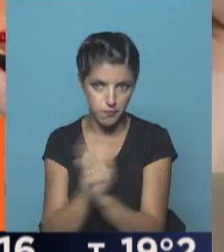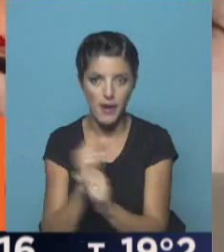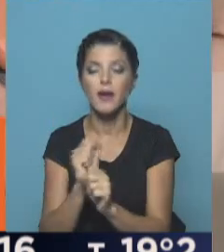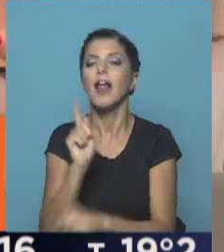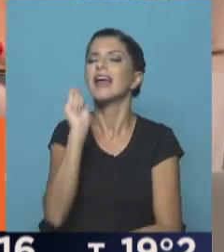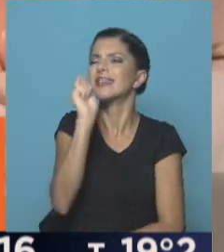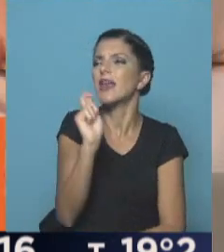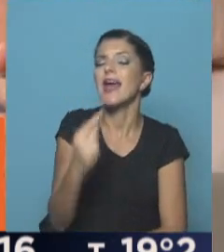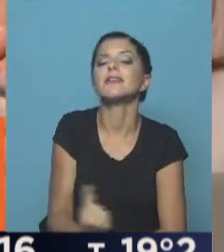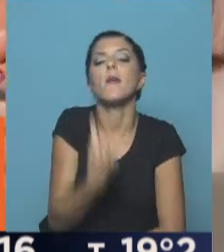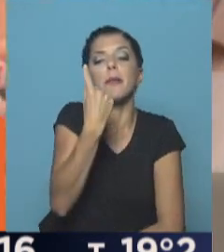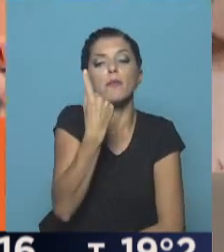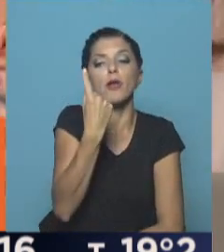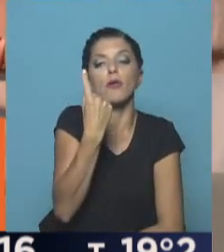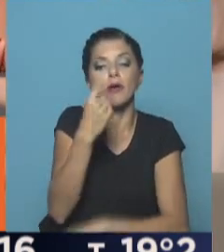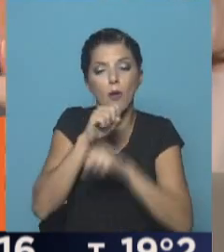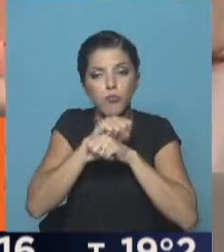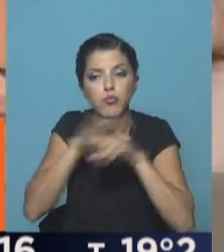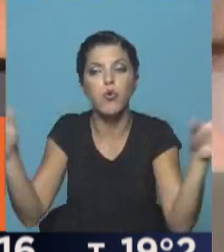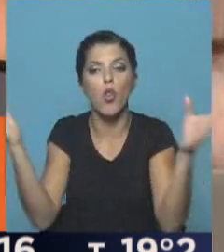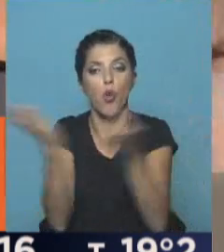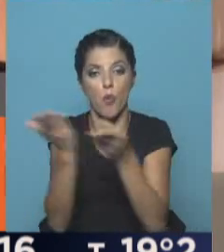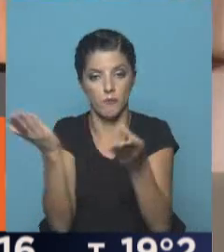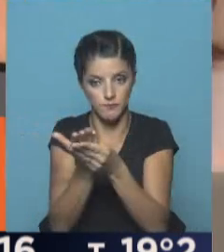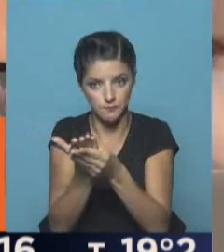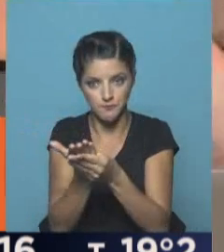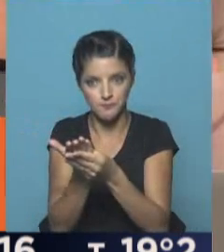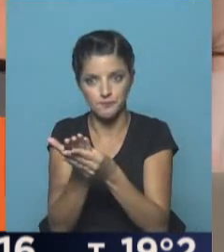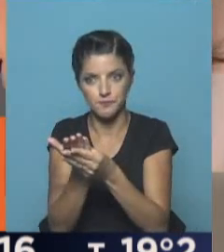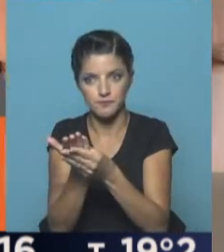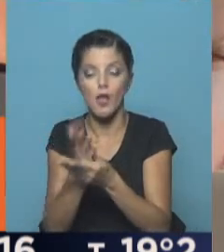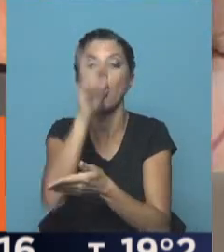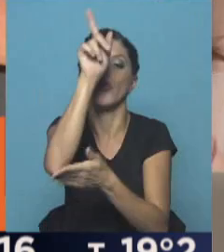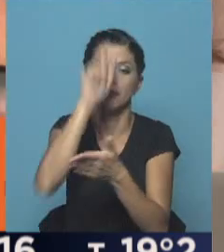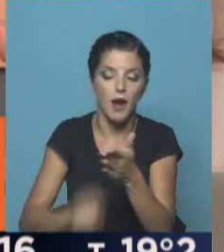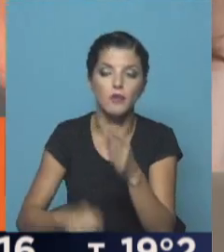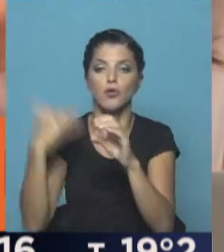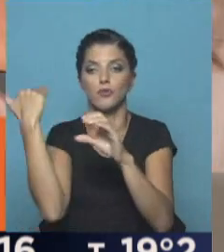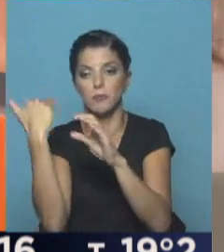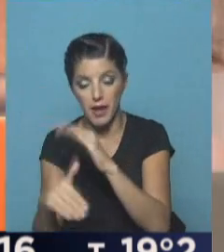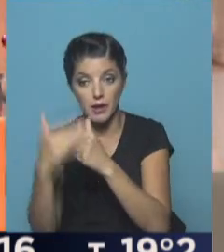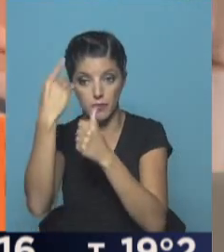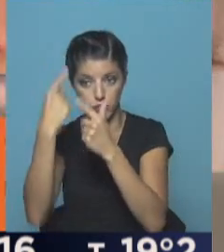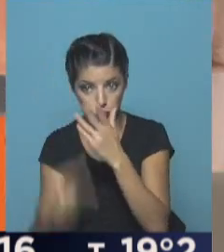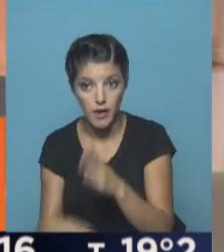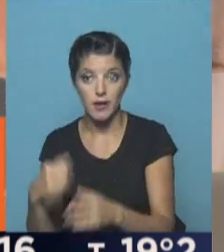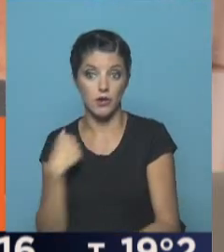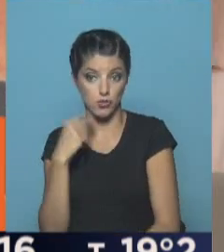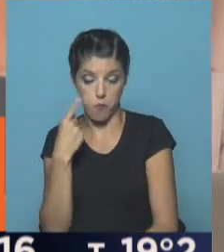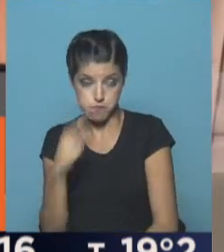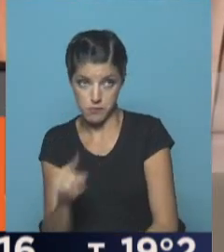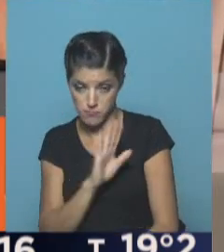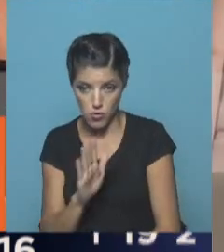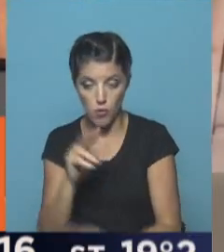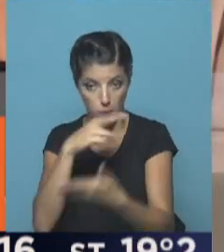que difunde por primera vez estos documentos, que son contratos, emails y demás, cuyo contenido yo al menos no conozco, pero